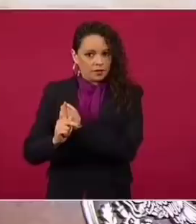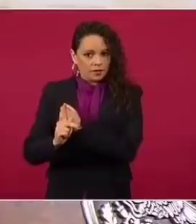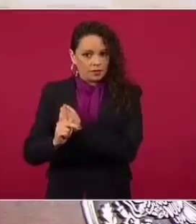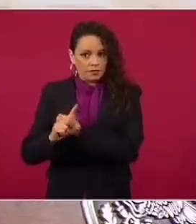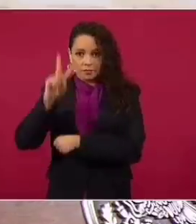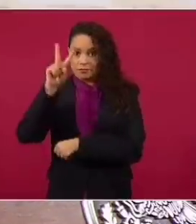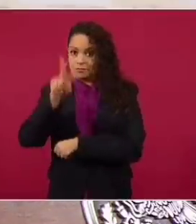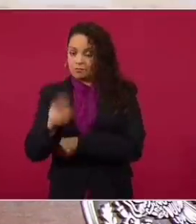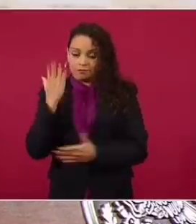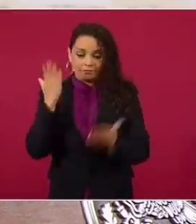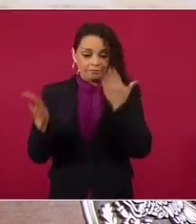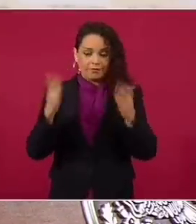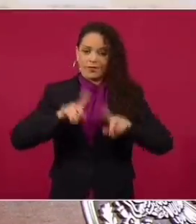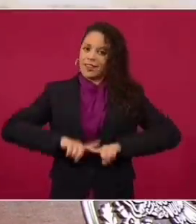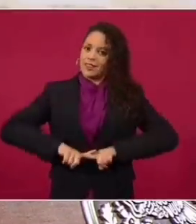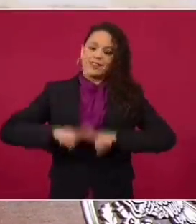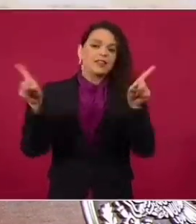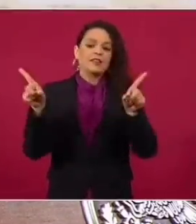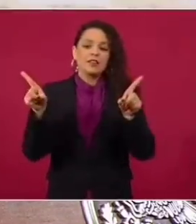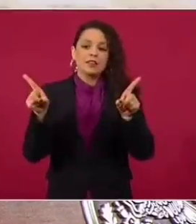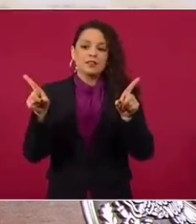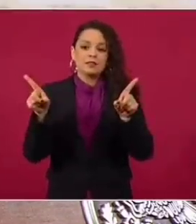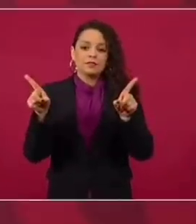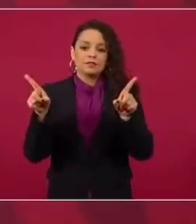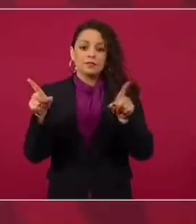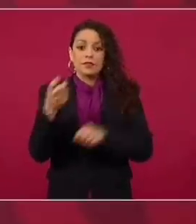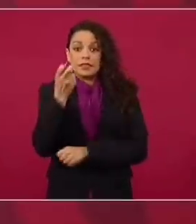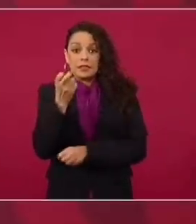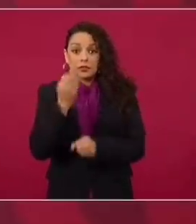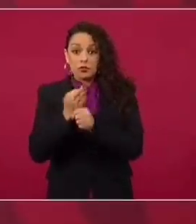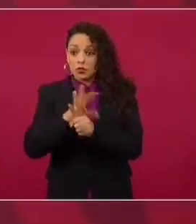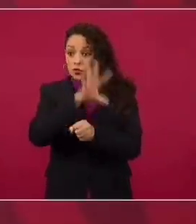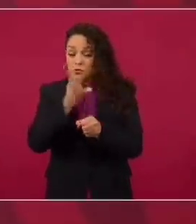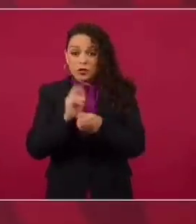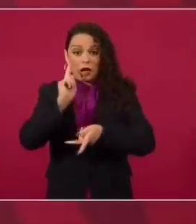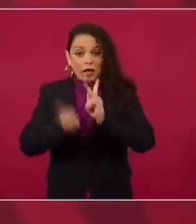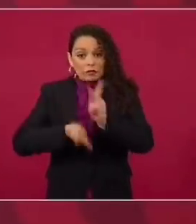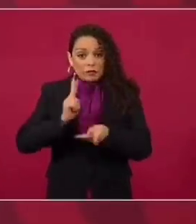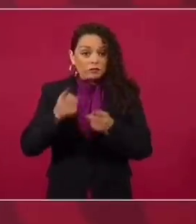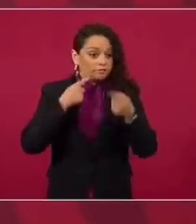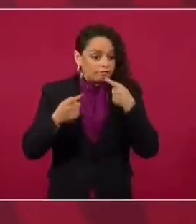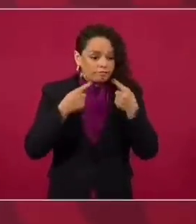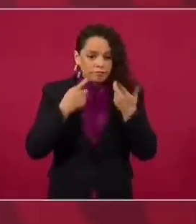Es distinto. Entonces, todo esto que estamos hablando eran acuerdos arriba,